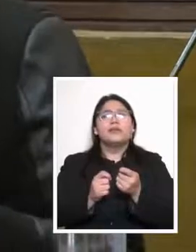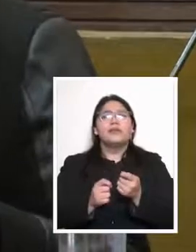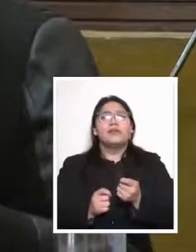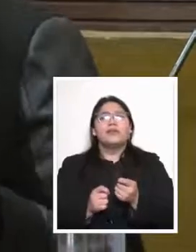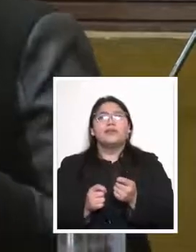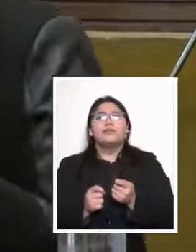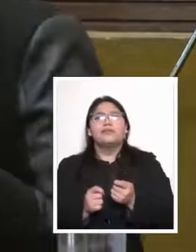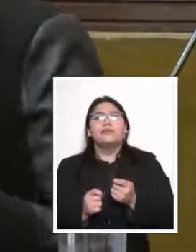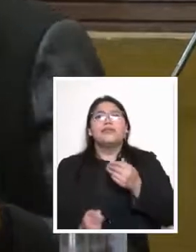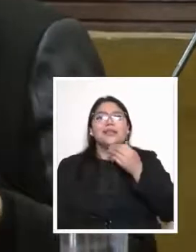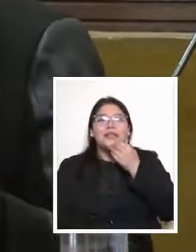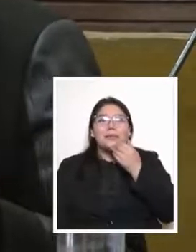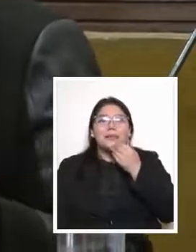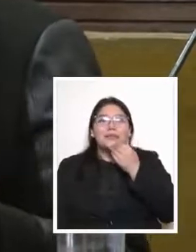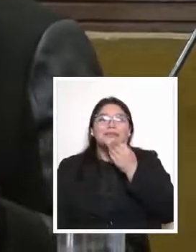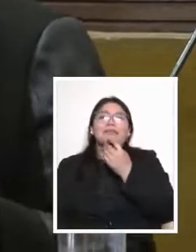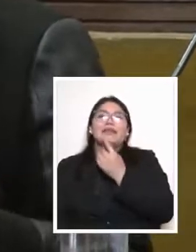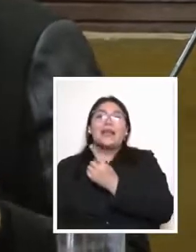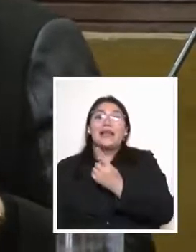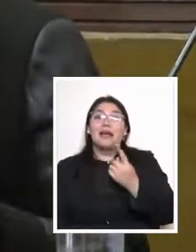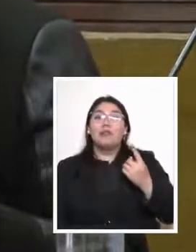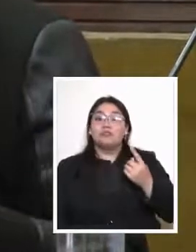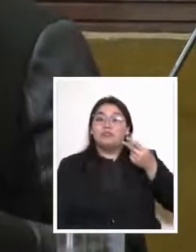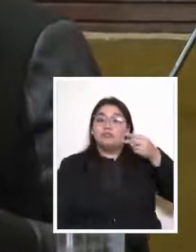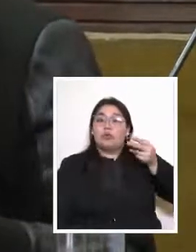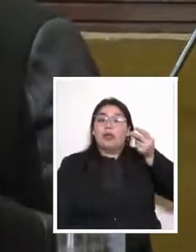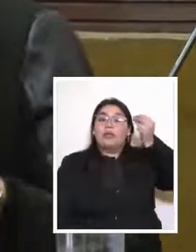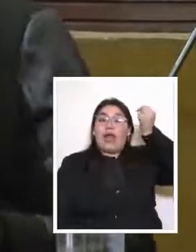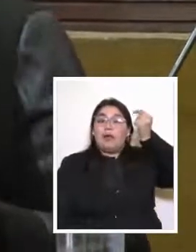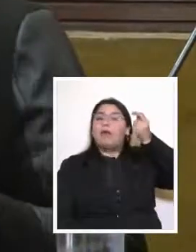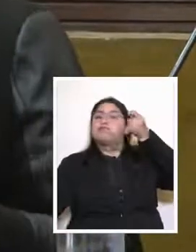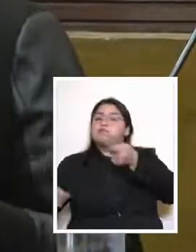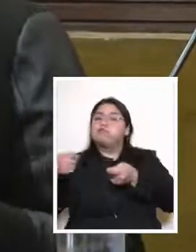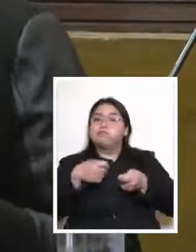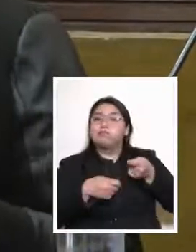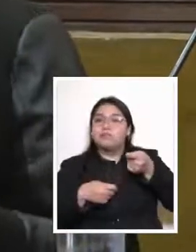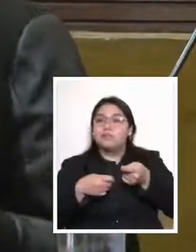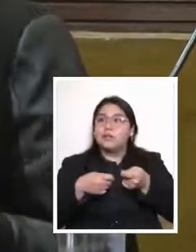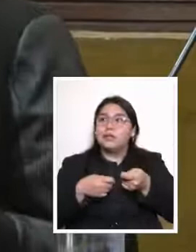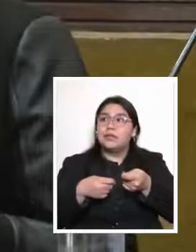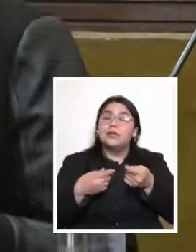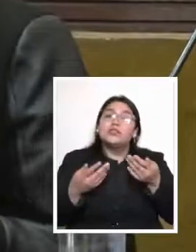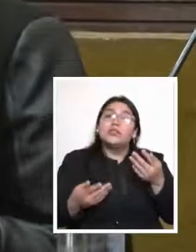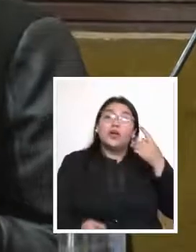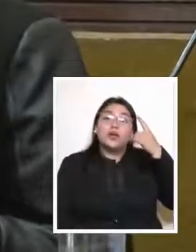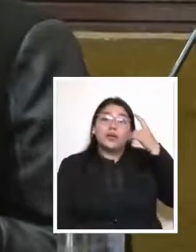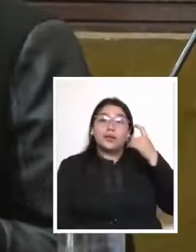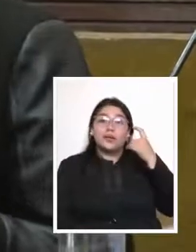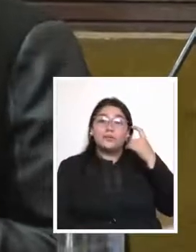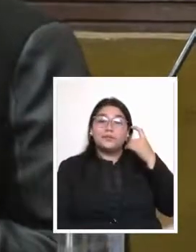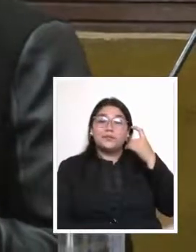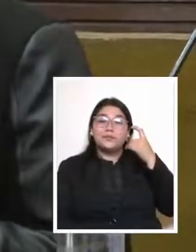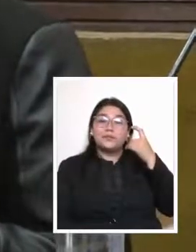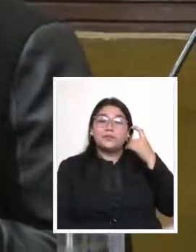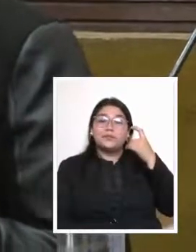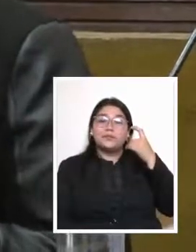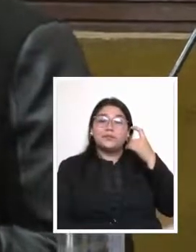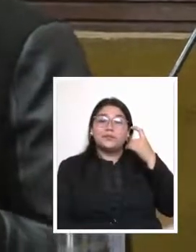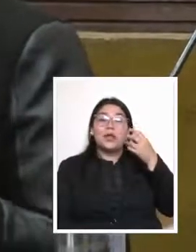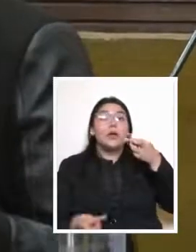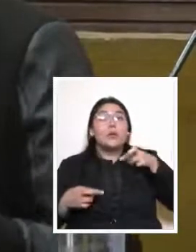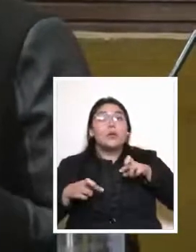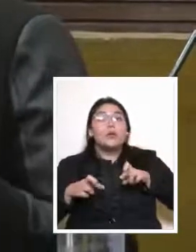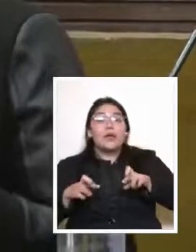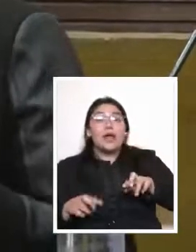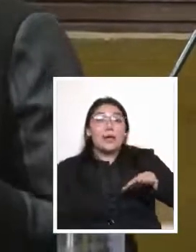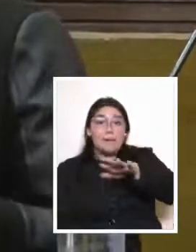para proponer cada uno. Entonces, creo que, respondiendo un poco a la pregunta, creo que la oportunidad o los espacios que se tienen que buscar